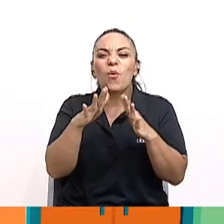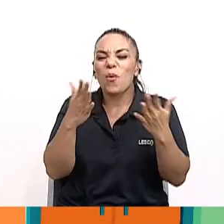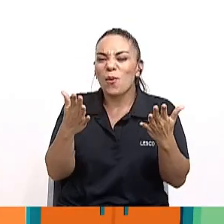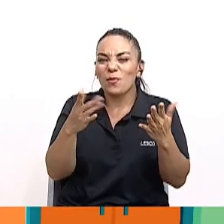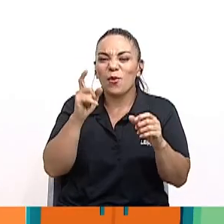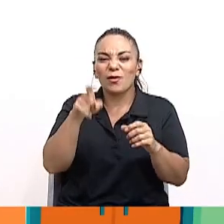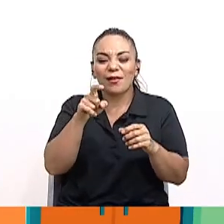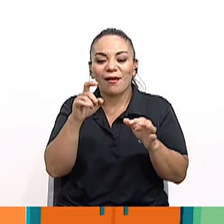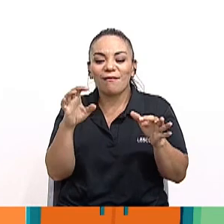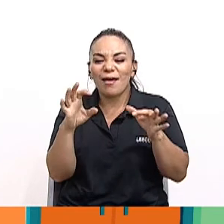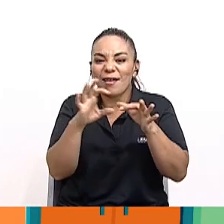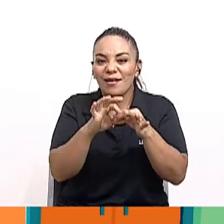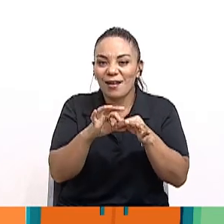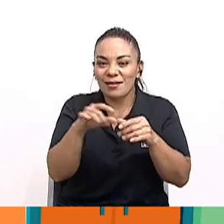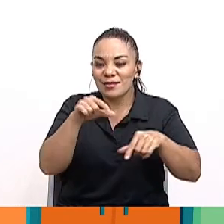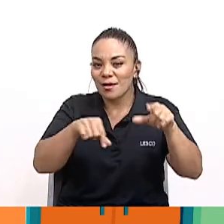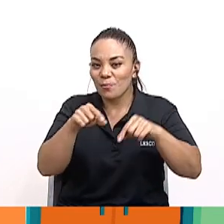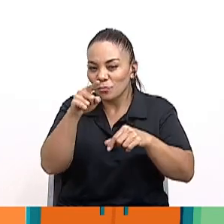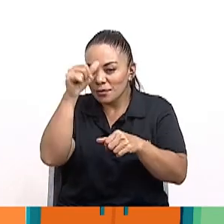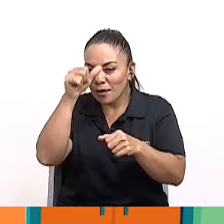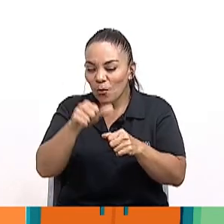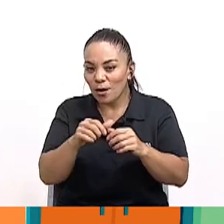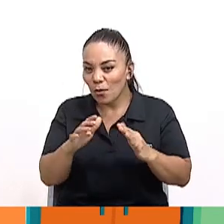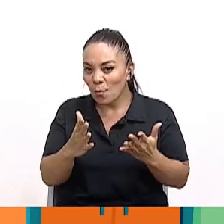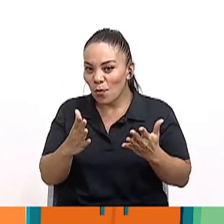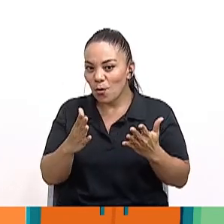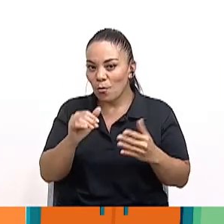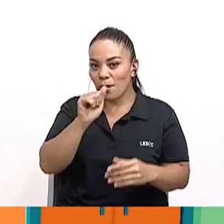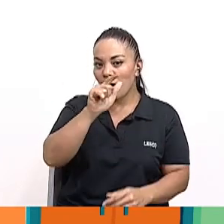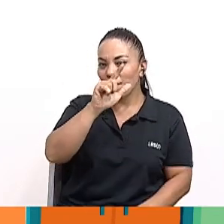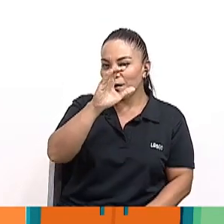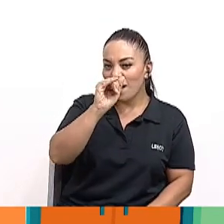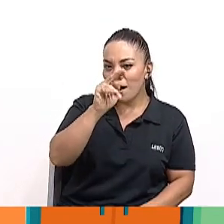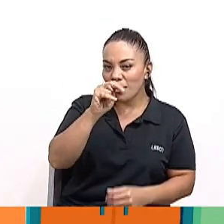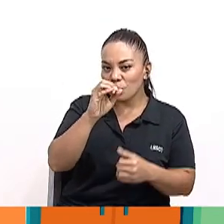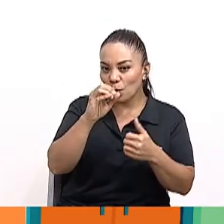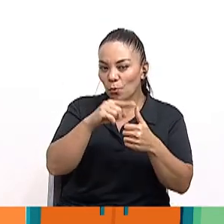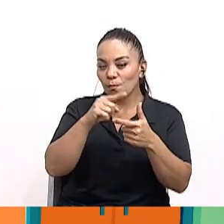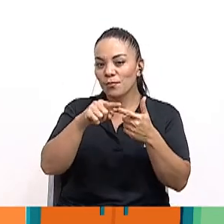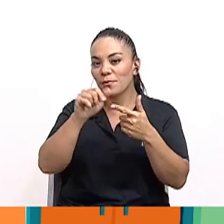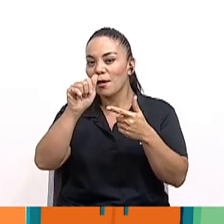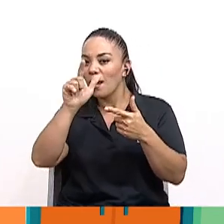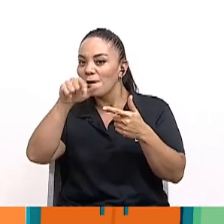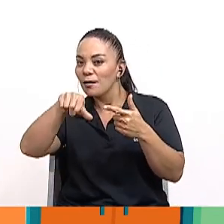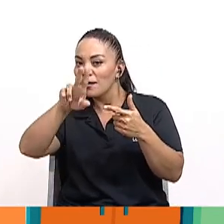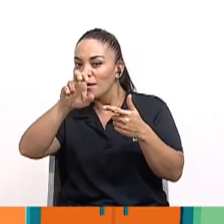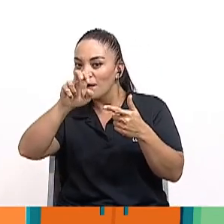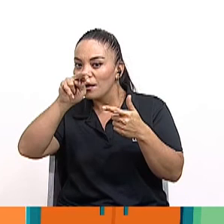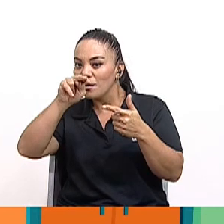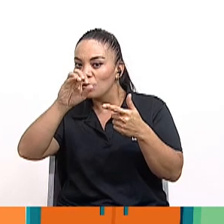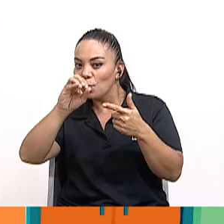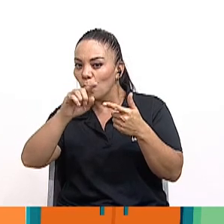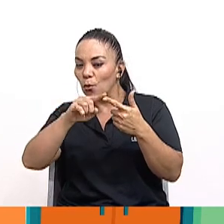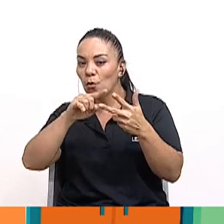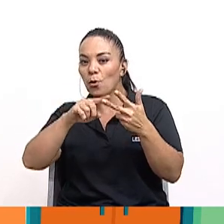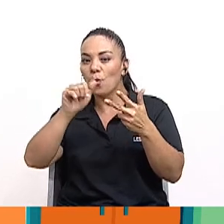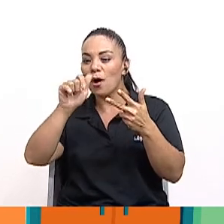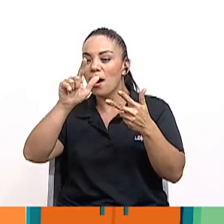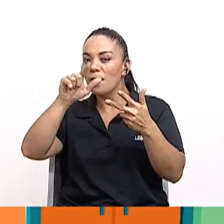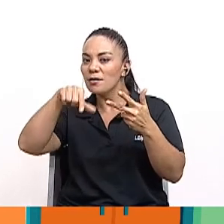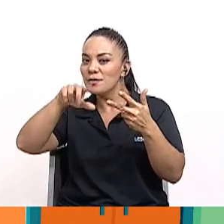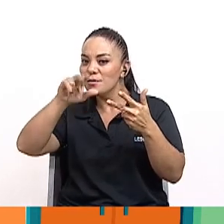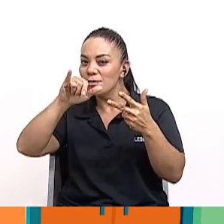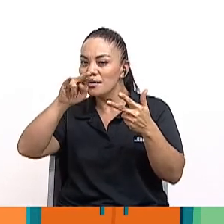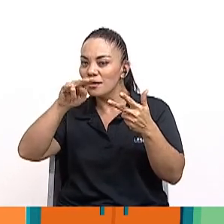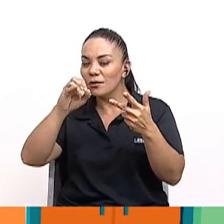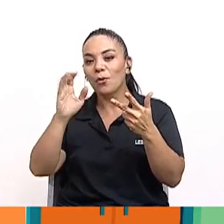ser su enlace químico? ¿Se acuerdan? Alcano, alqueno, alquino. Yo creo que sí lo están